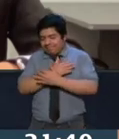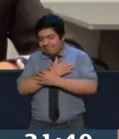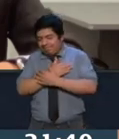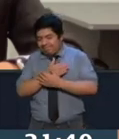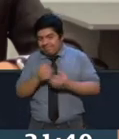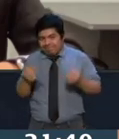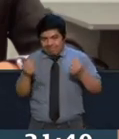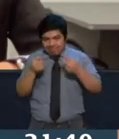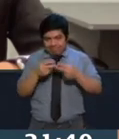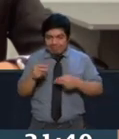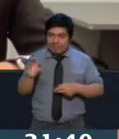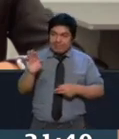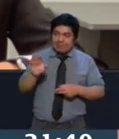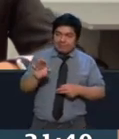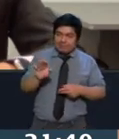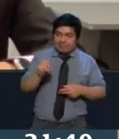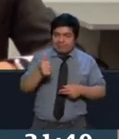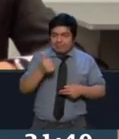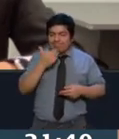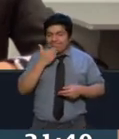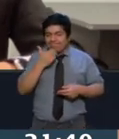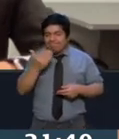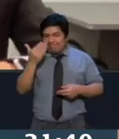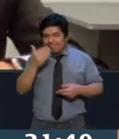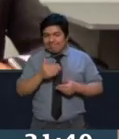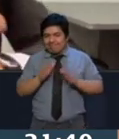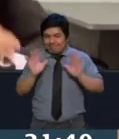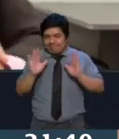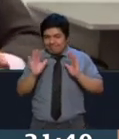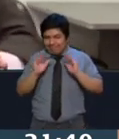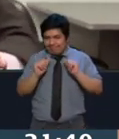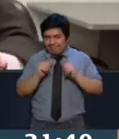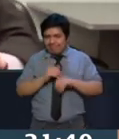y nos vemos por acá la próxima semana. Muchas gracias, Pablo Luna. Hasta luego, buenas noches.